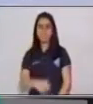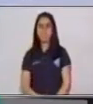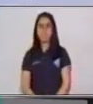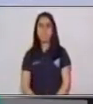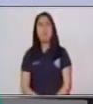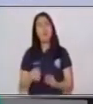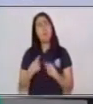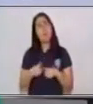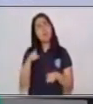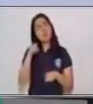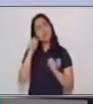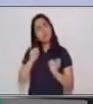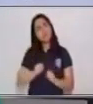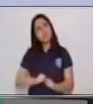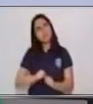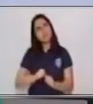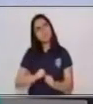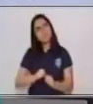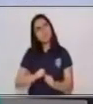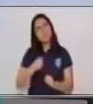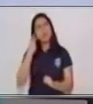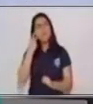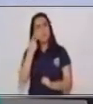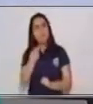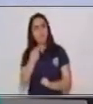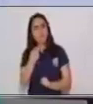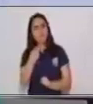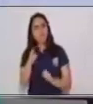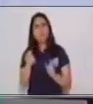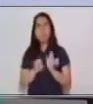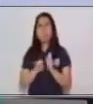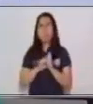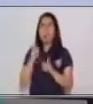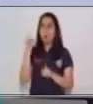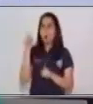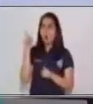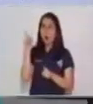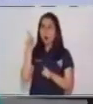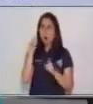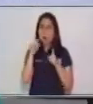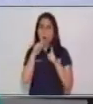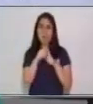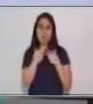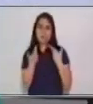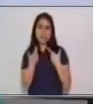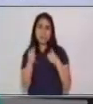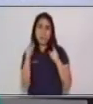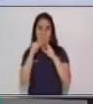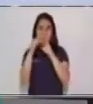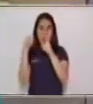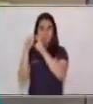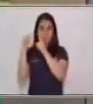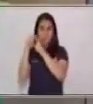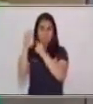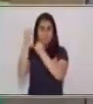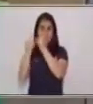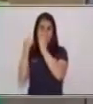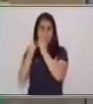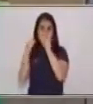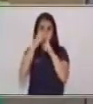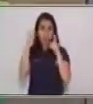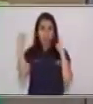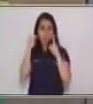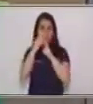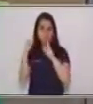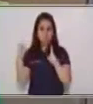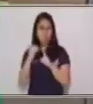que nuestras palabras se coordinan, tienen un final parecido. Es lo que nosotros conocemos como rima,